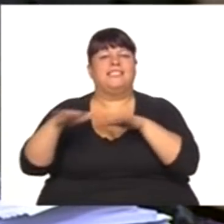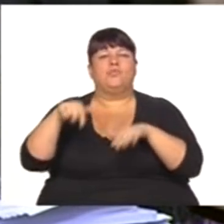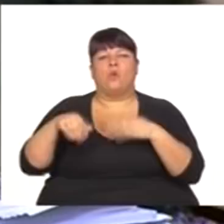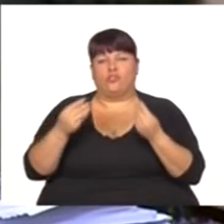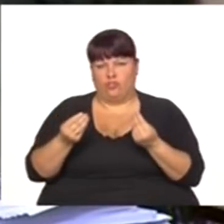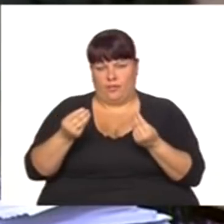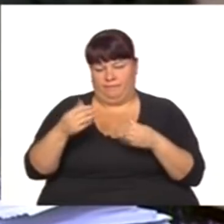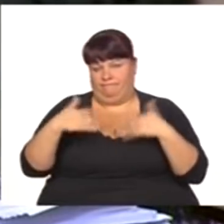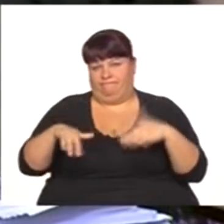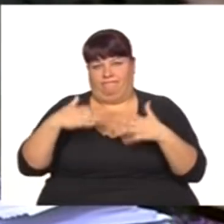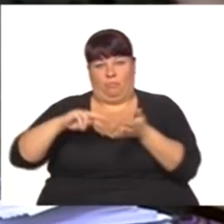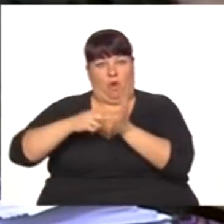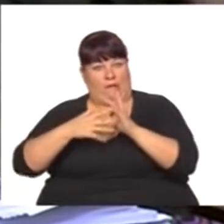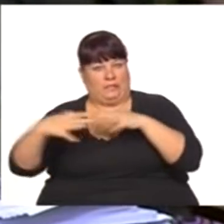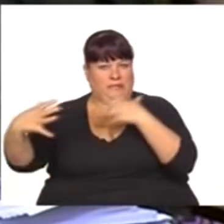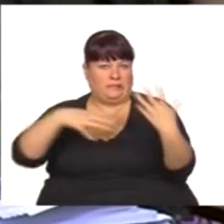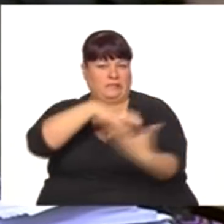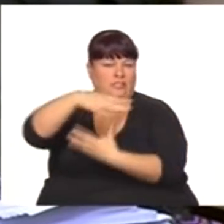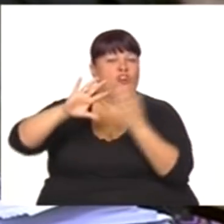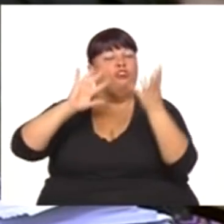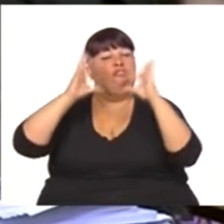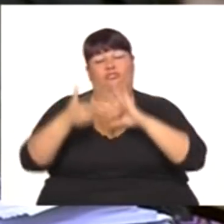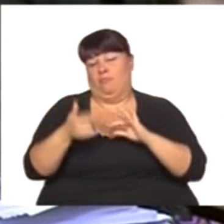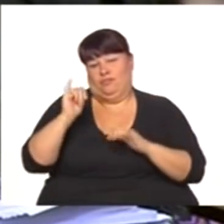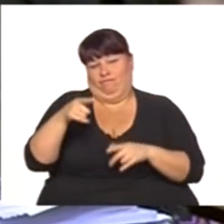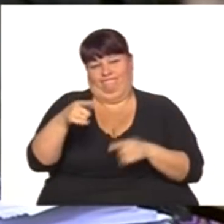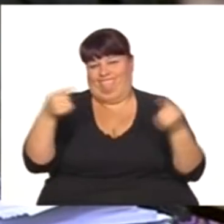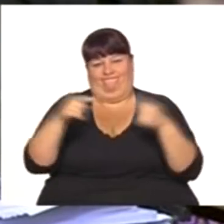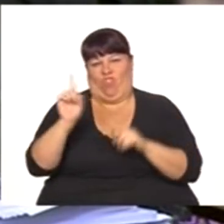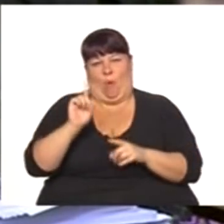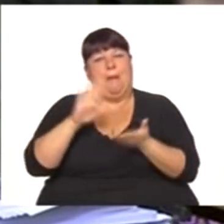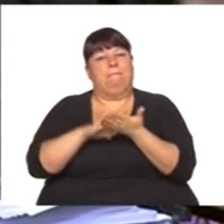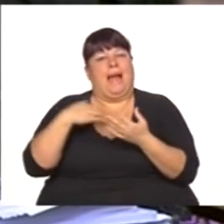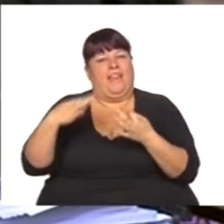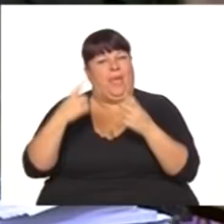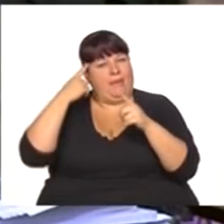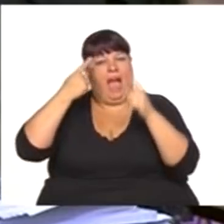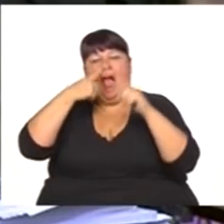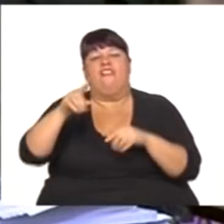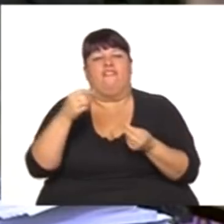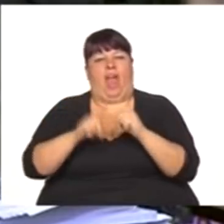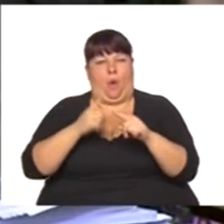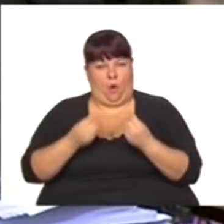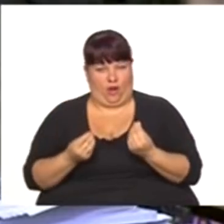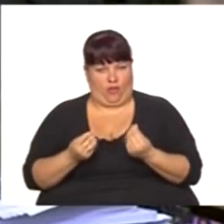contexto extremadamente tensionado y con métodos que sin duda no son los óptimos para lo que tenemos que definir.